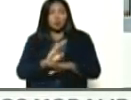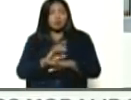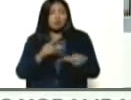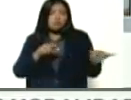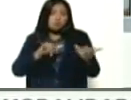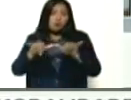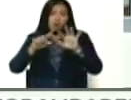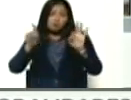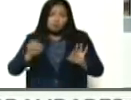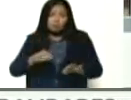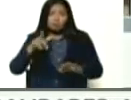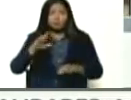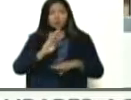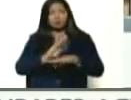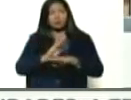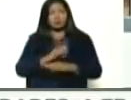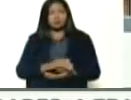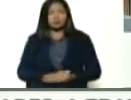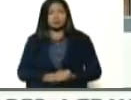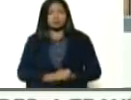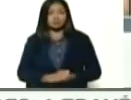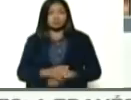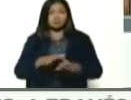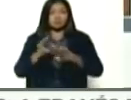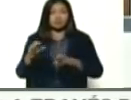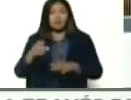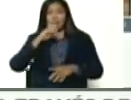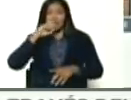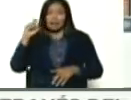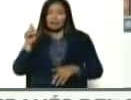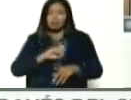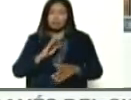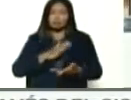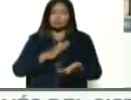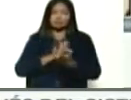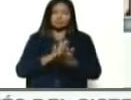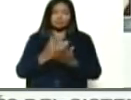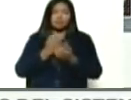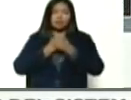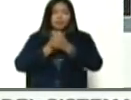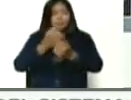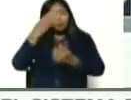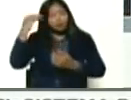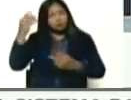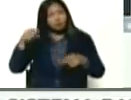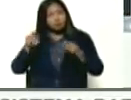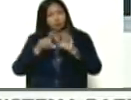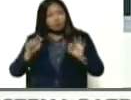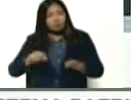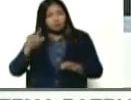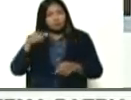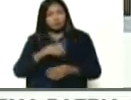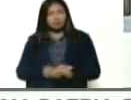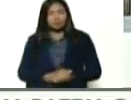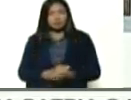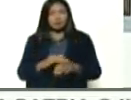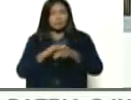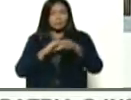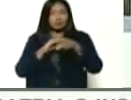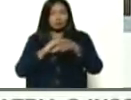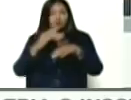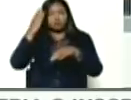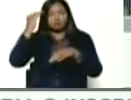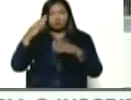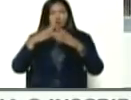también dejen el odio invoquen el amor de dios el perdón de dios a